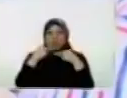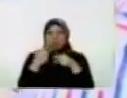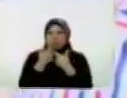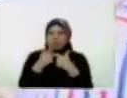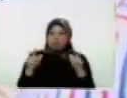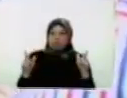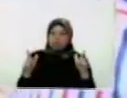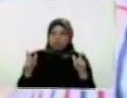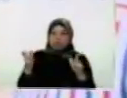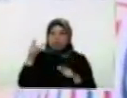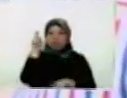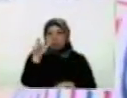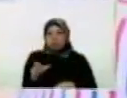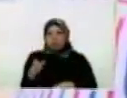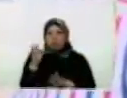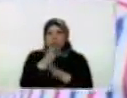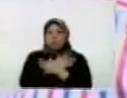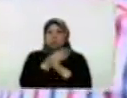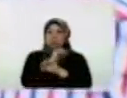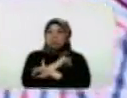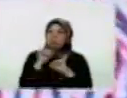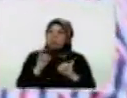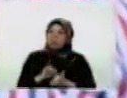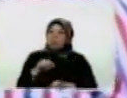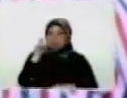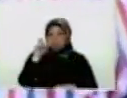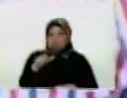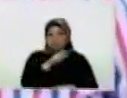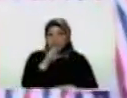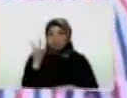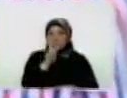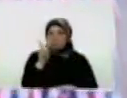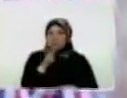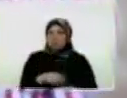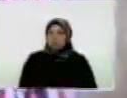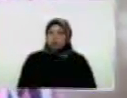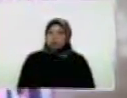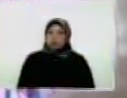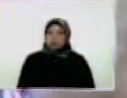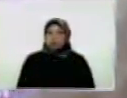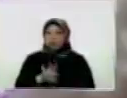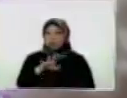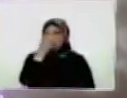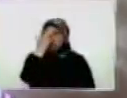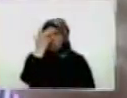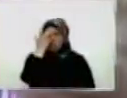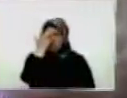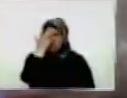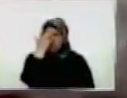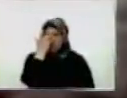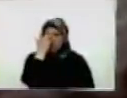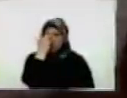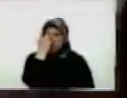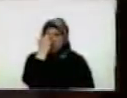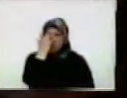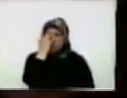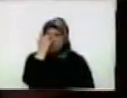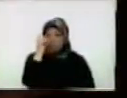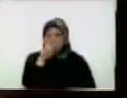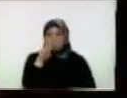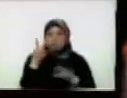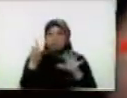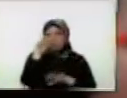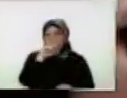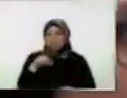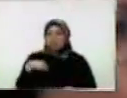la reivindicación, la felicidad del pueblo de Venezuela. Un 4 de febrero que podemos decir hoy 27